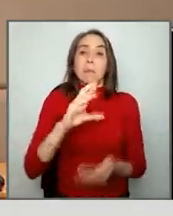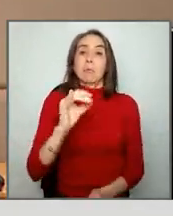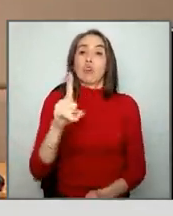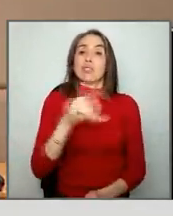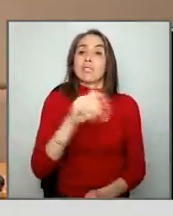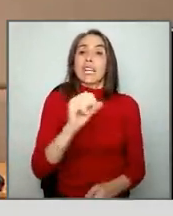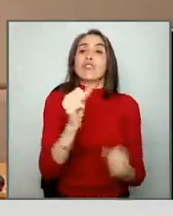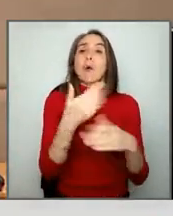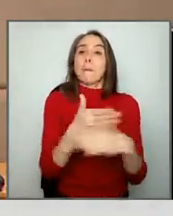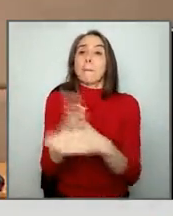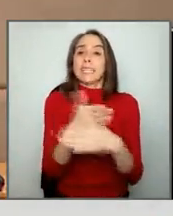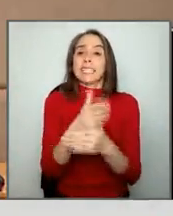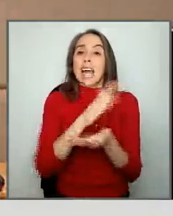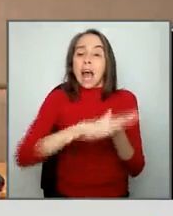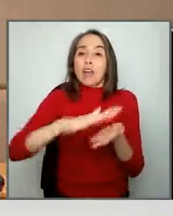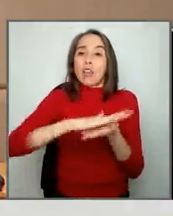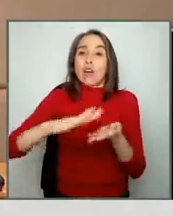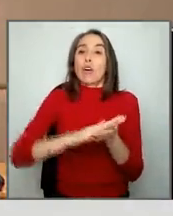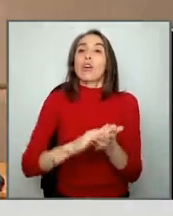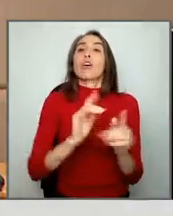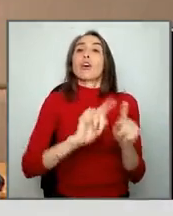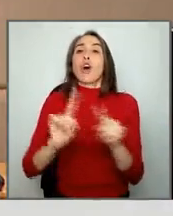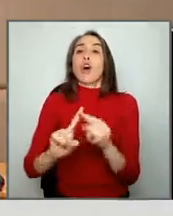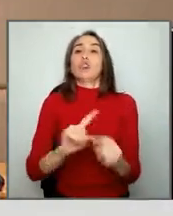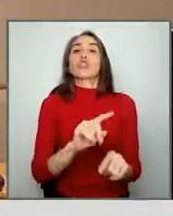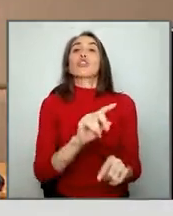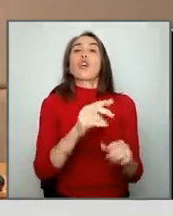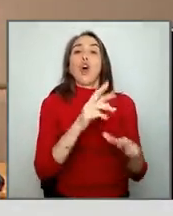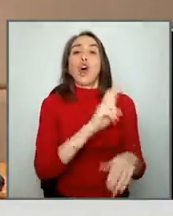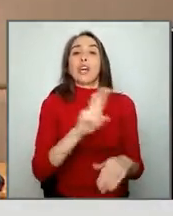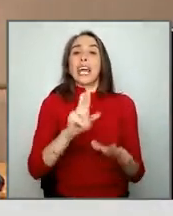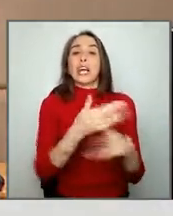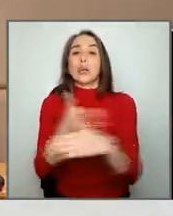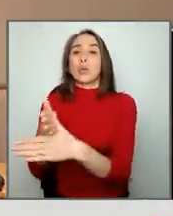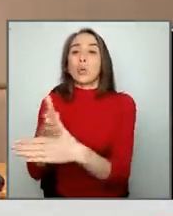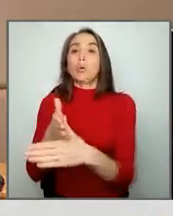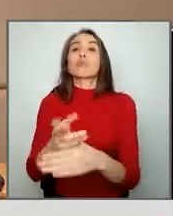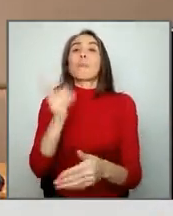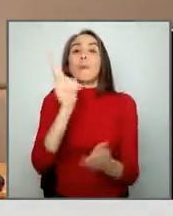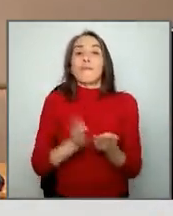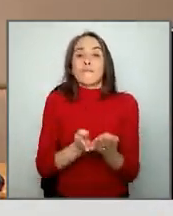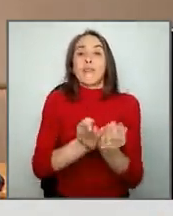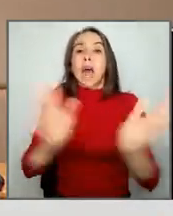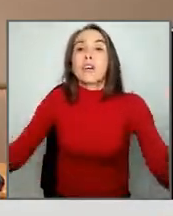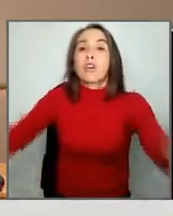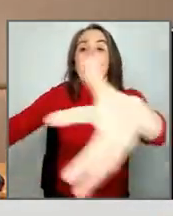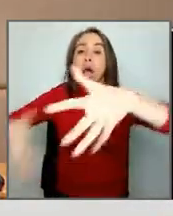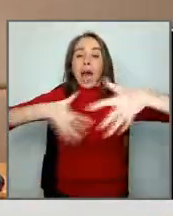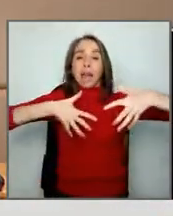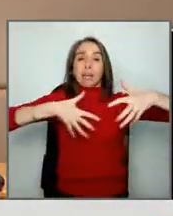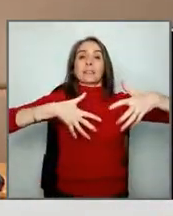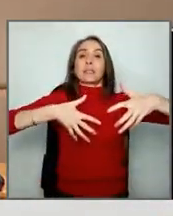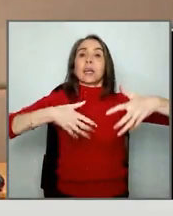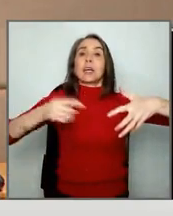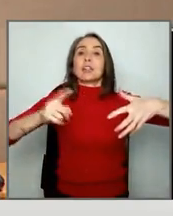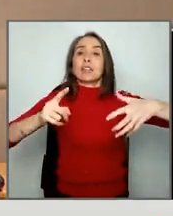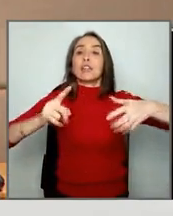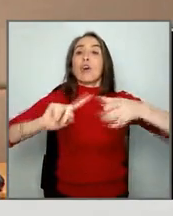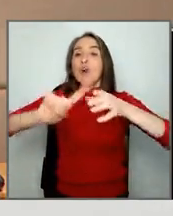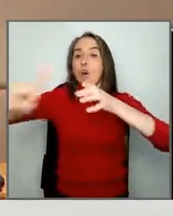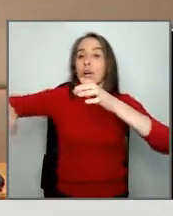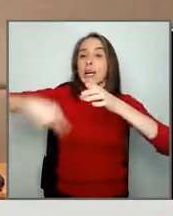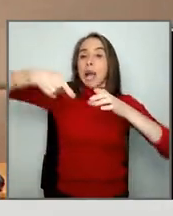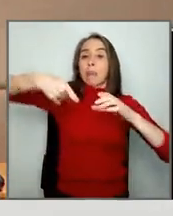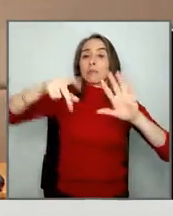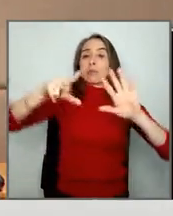trabajan con varios recursos y lo que se prohibió fue la rastre para Los buques no la captura en donde un 80% es